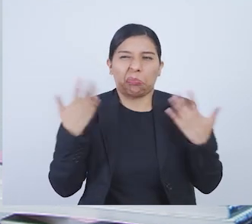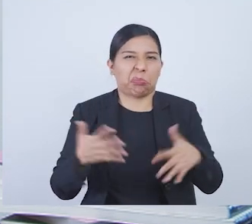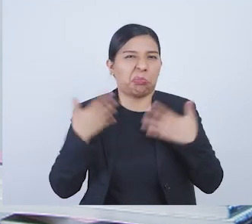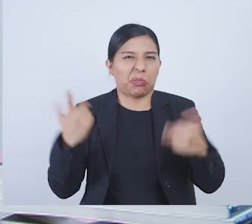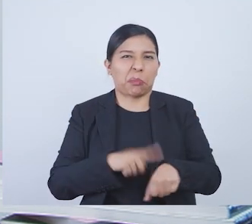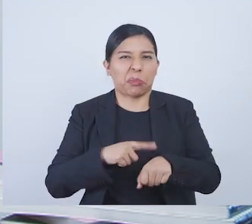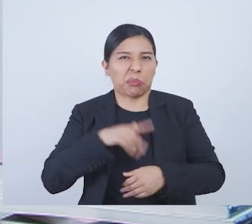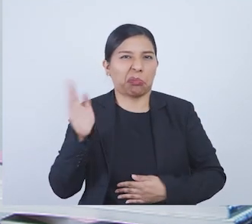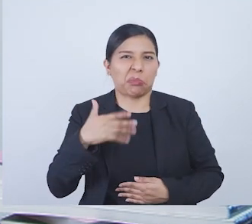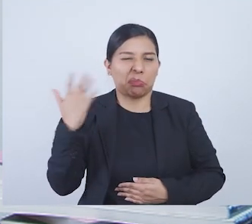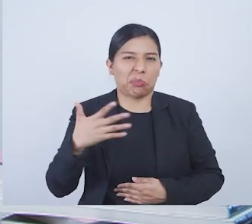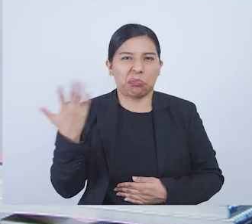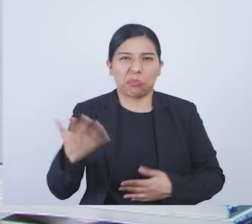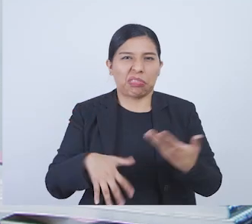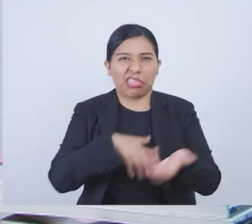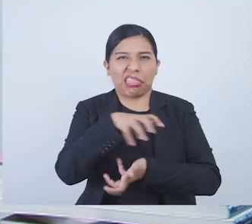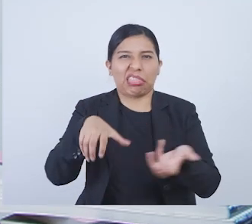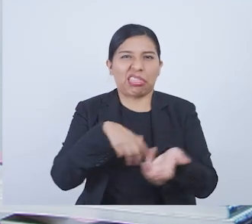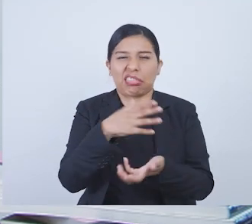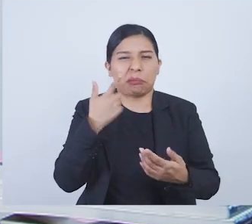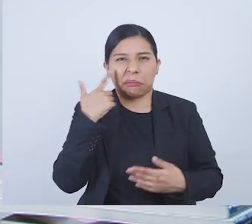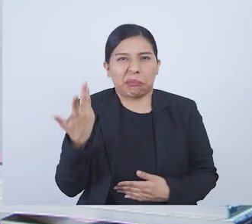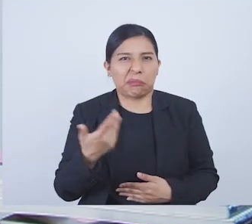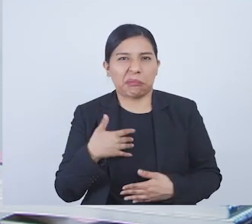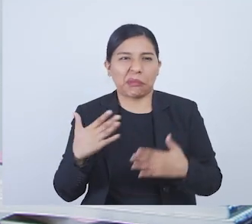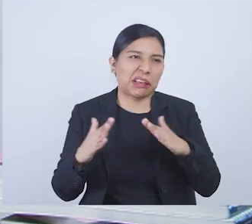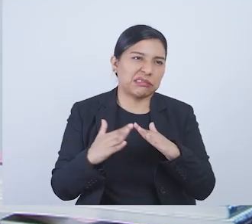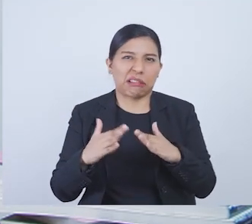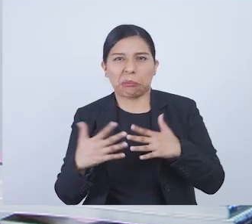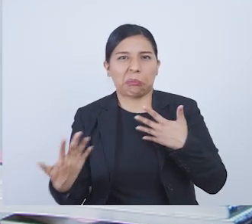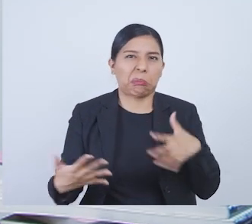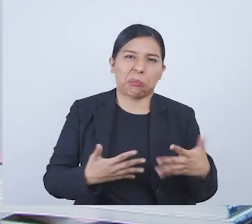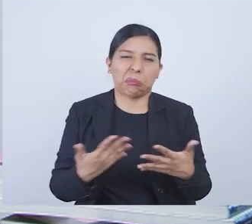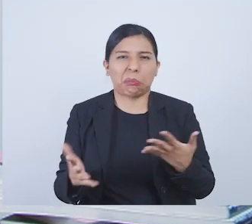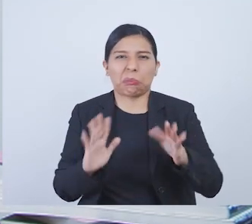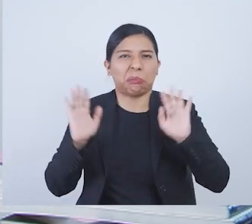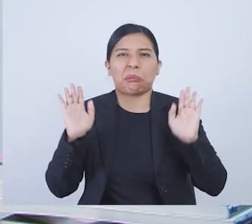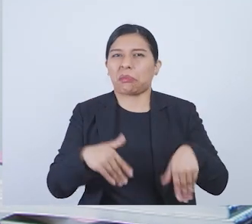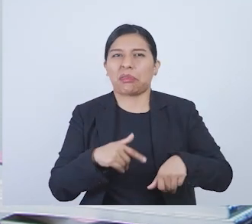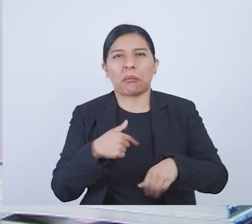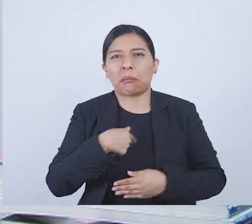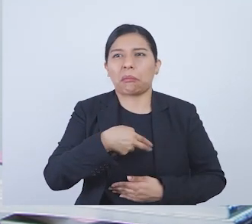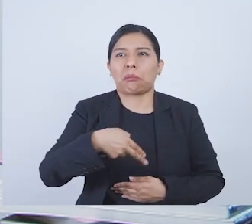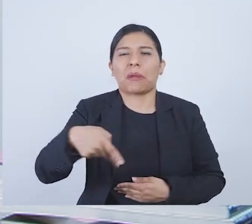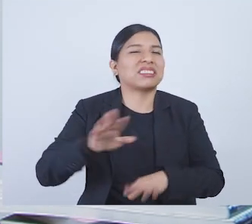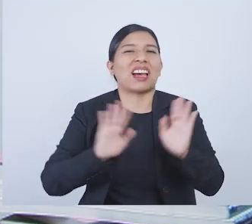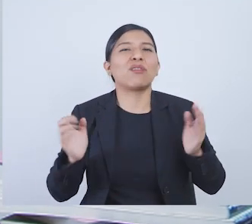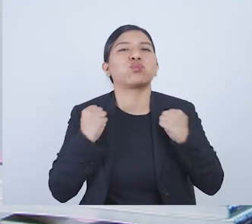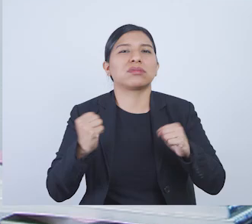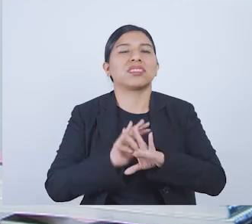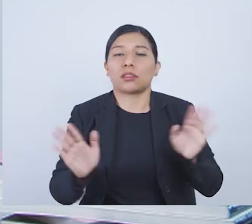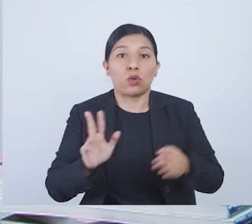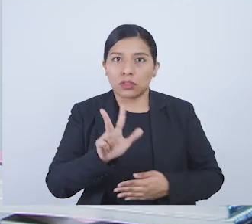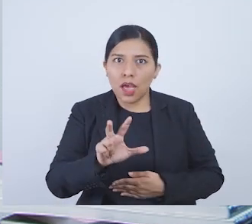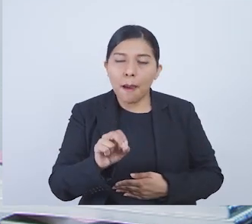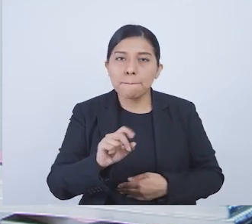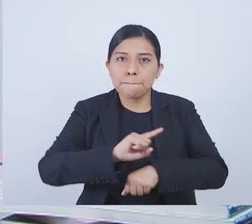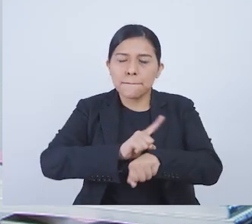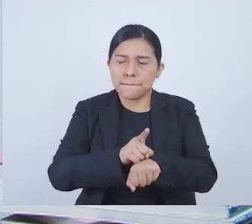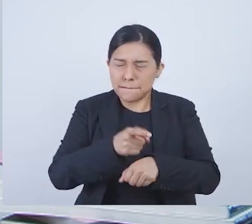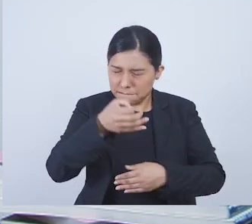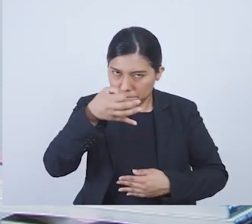largo del día porque hago alguna actividad en la casa o lo que sea, o salgo a caminar, no. Esos 30 minutos hay